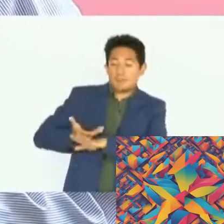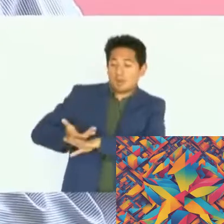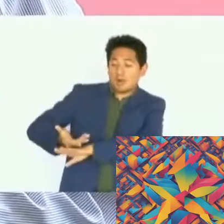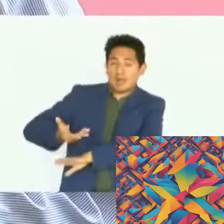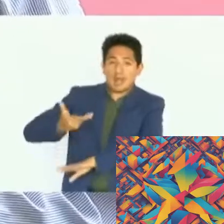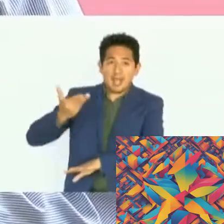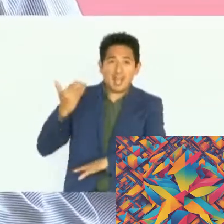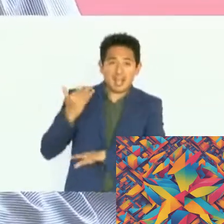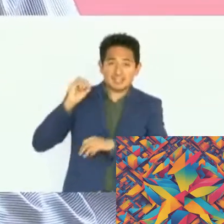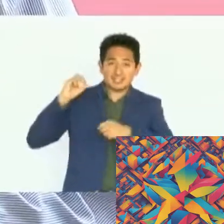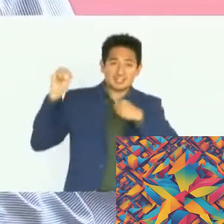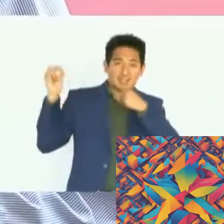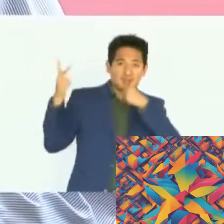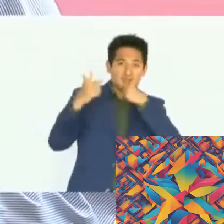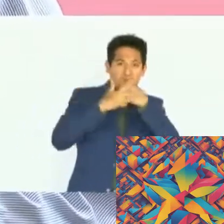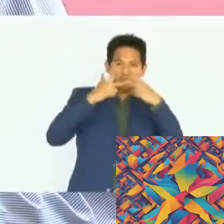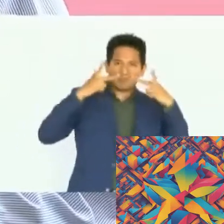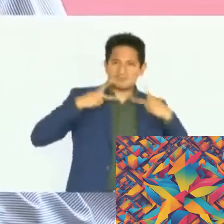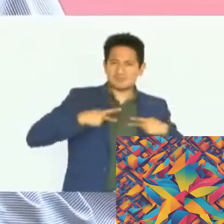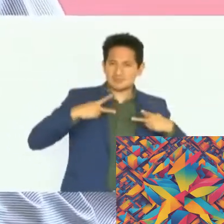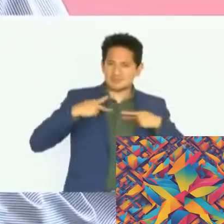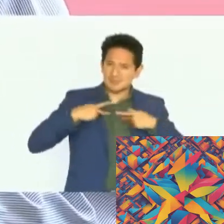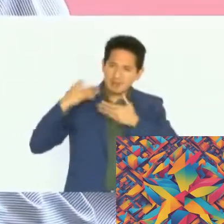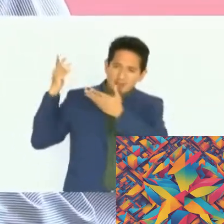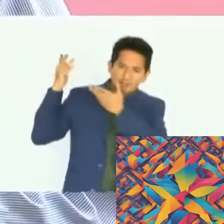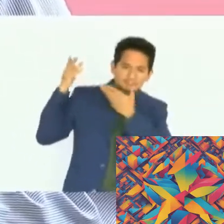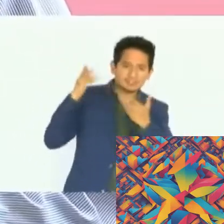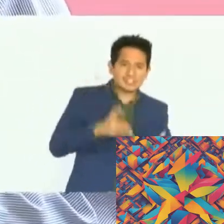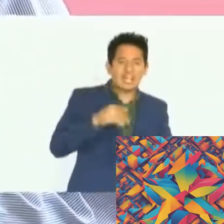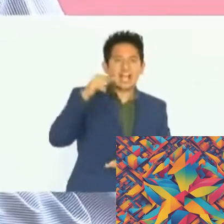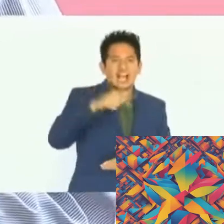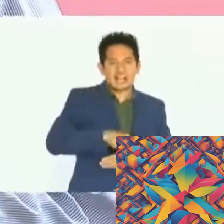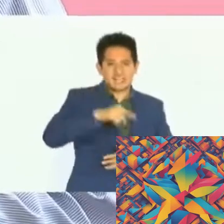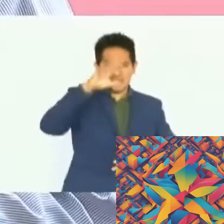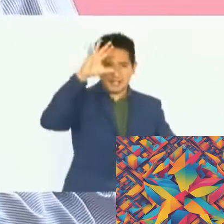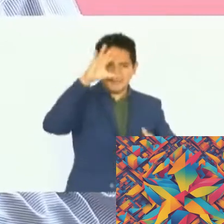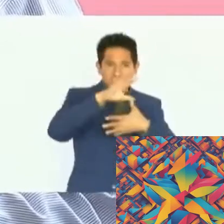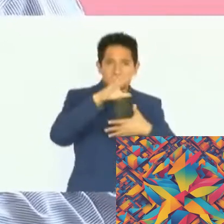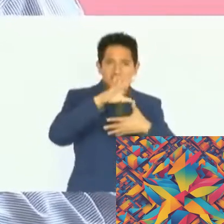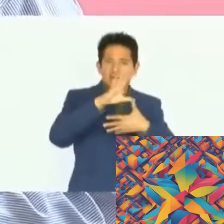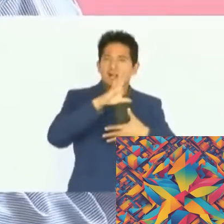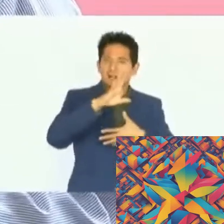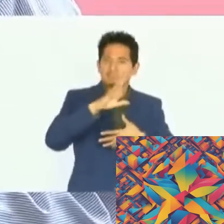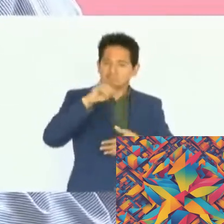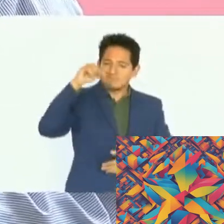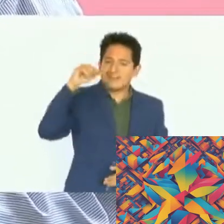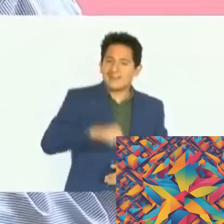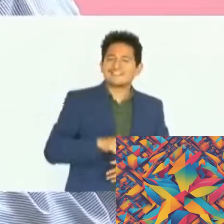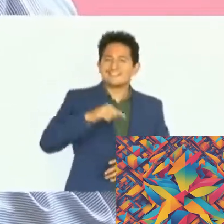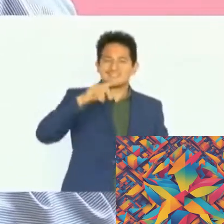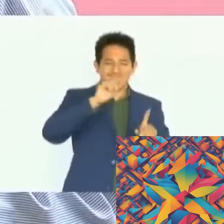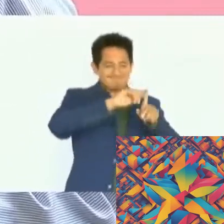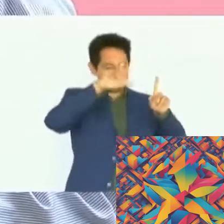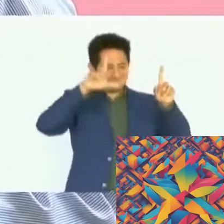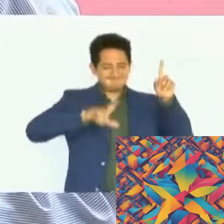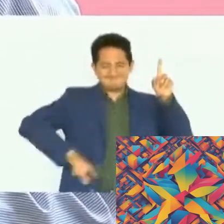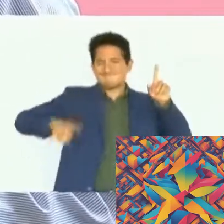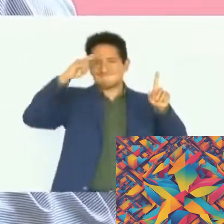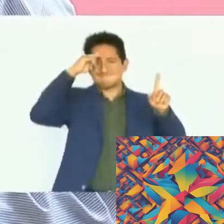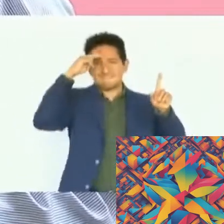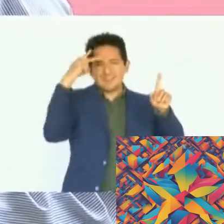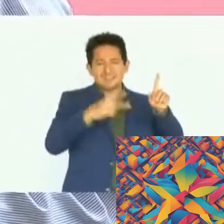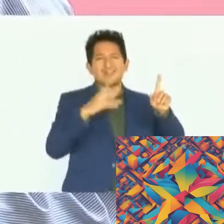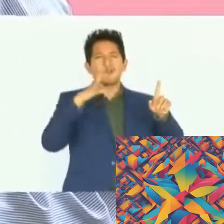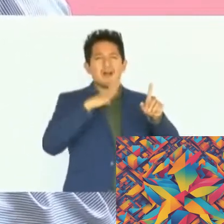Caroline Adams, esposa de José Ramón López Beltrán, hijo mayor del presidente Andrés Manuel López Obrador, AMLO, ha utilizado sus